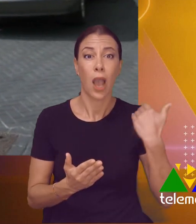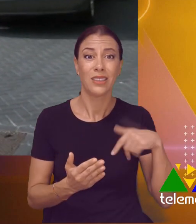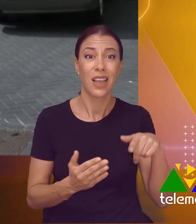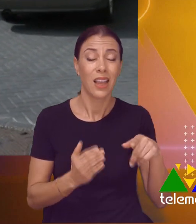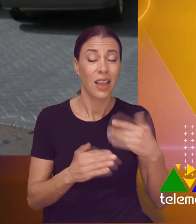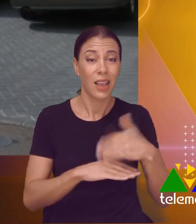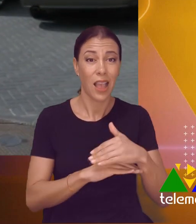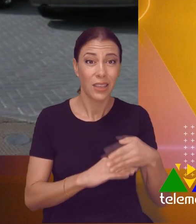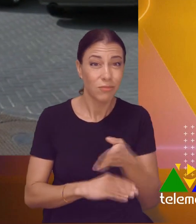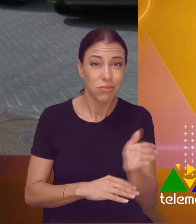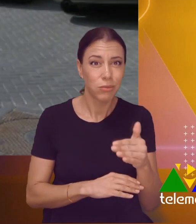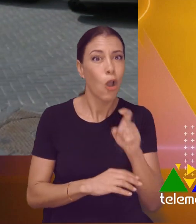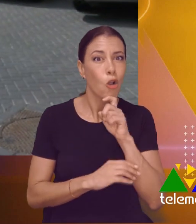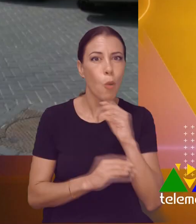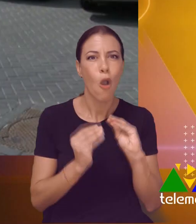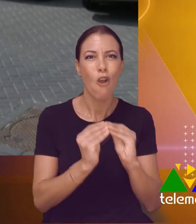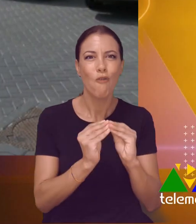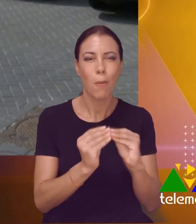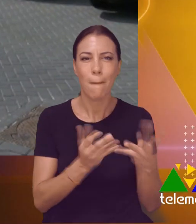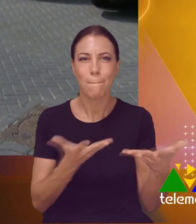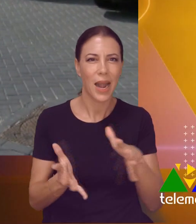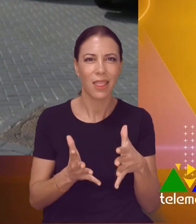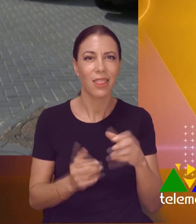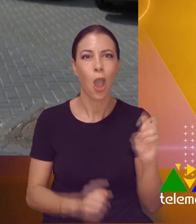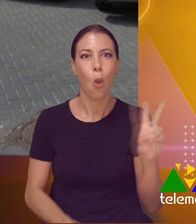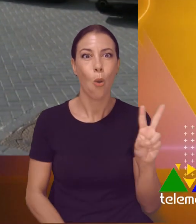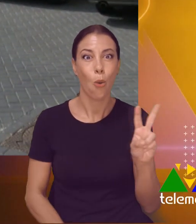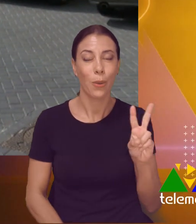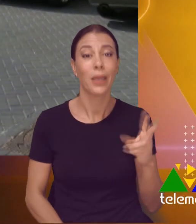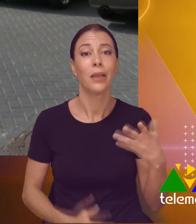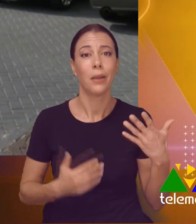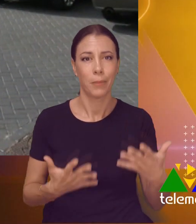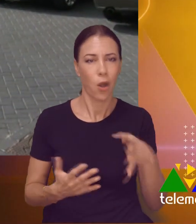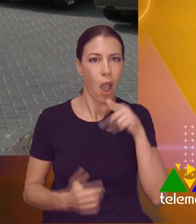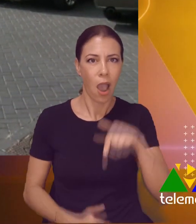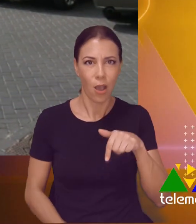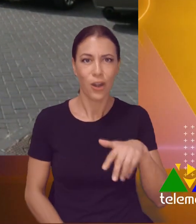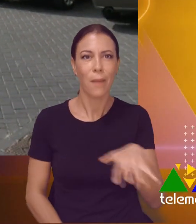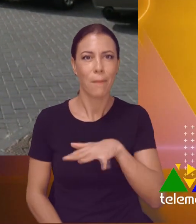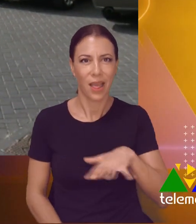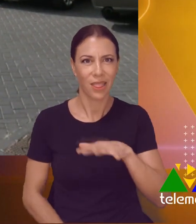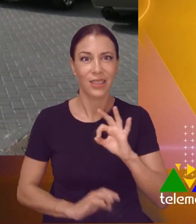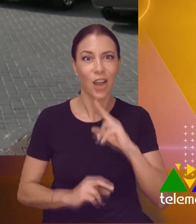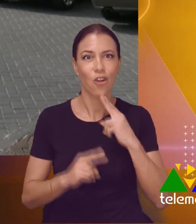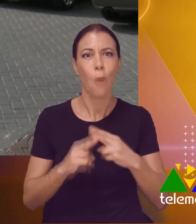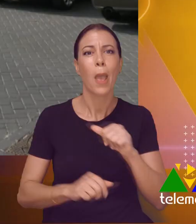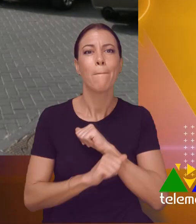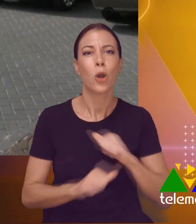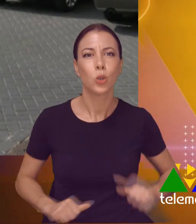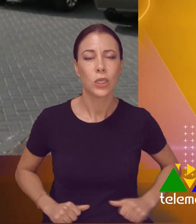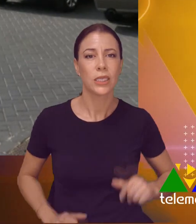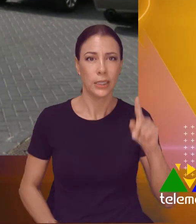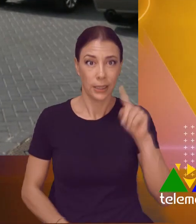más en V, como hemos explicado, y aquí ya está más recta. Y llegamos a este descanso que es la plaza o placeta de Portugueses,